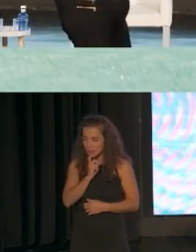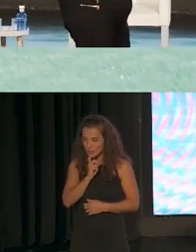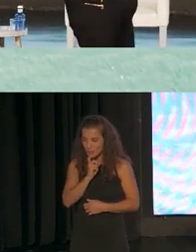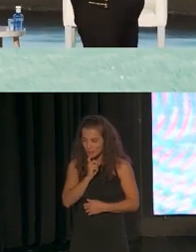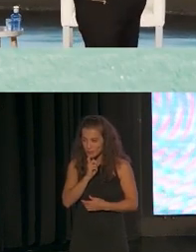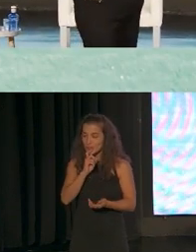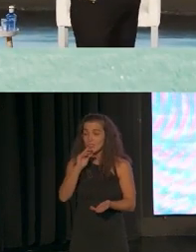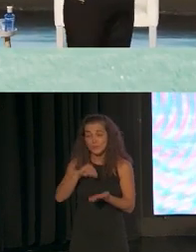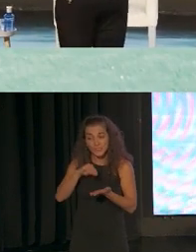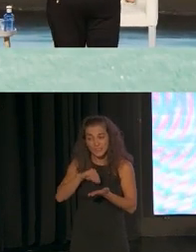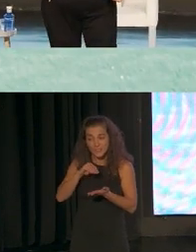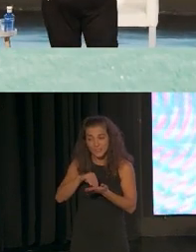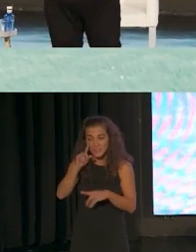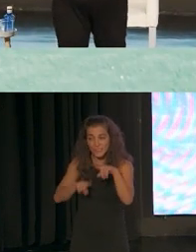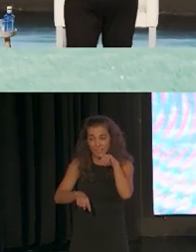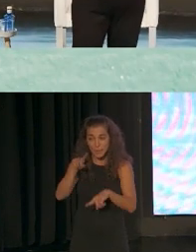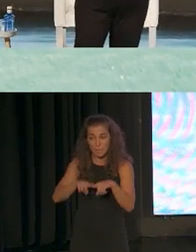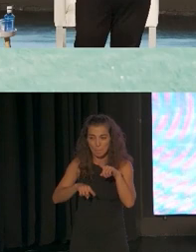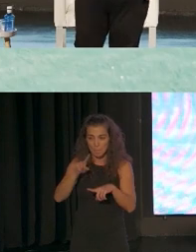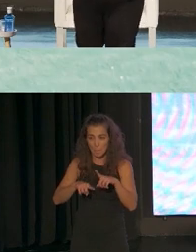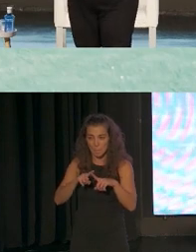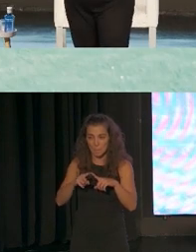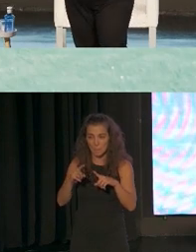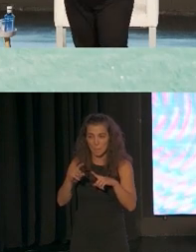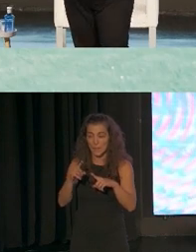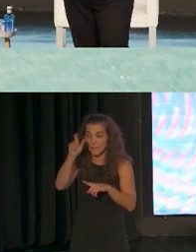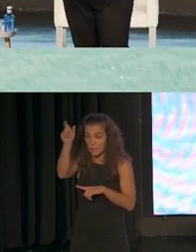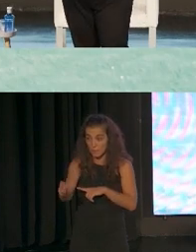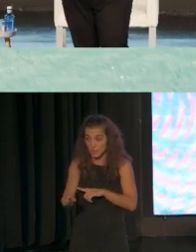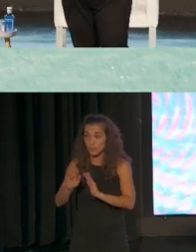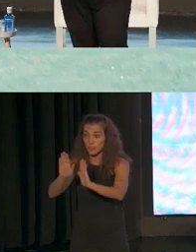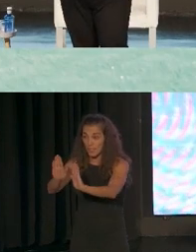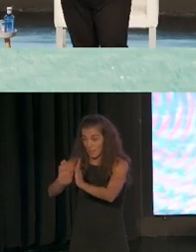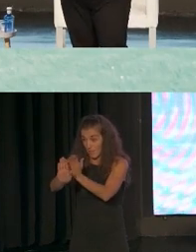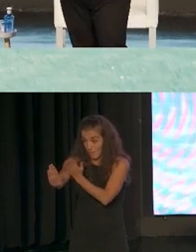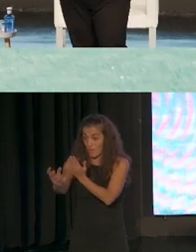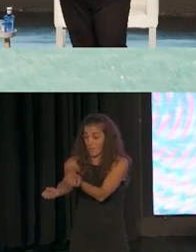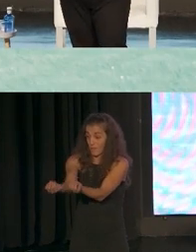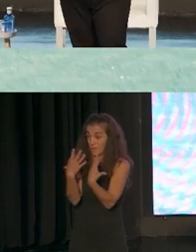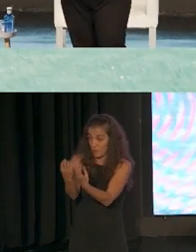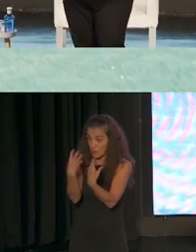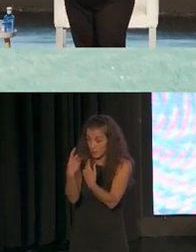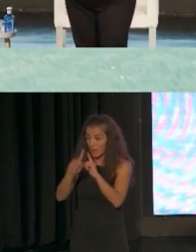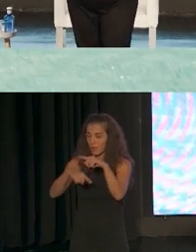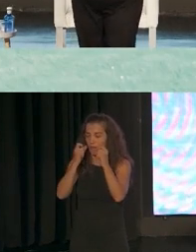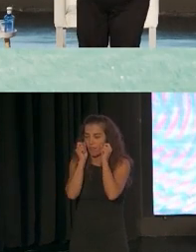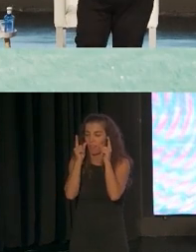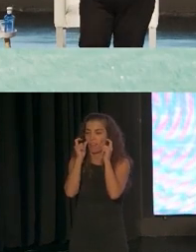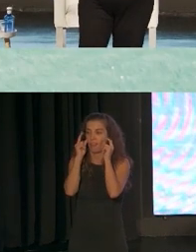en función de lo de la información que nos da el otro sobre nosotros nos conocemos en